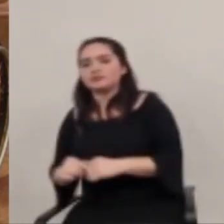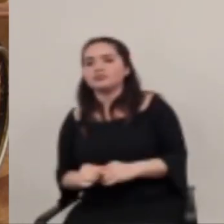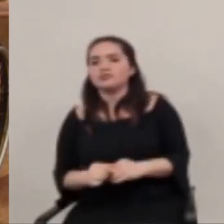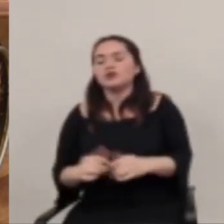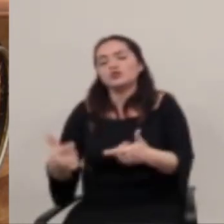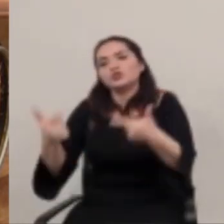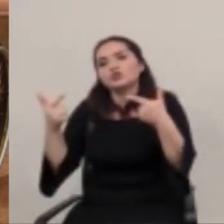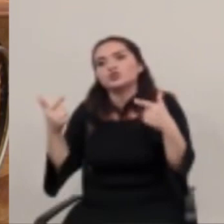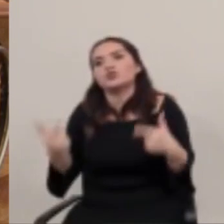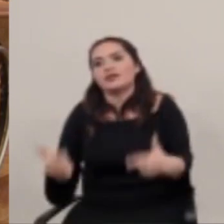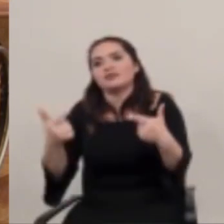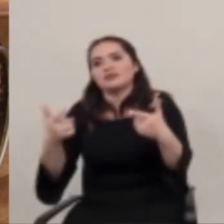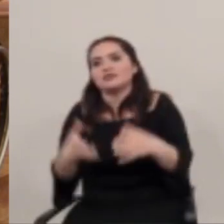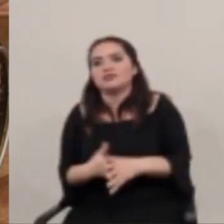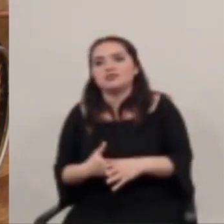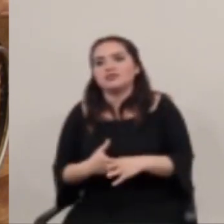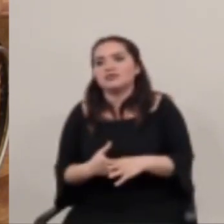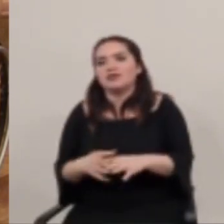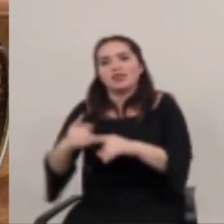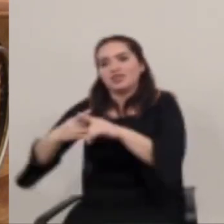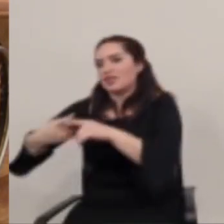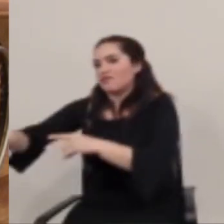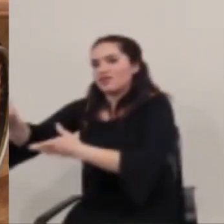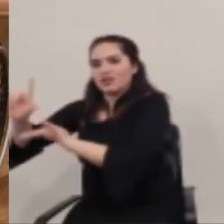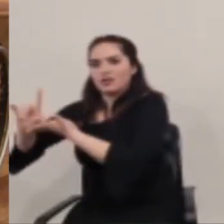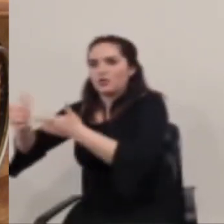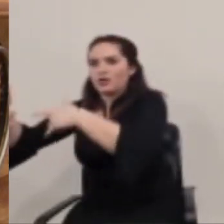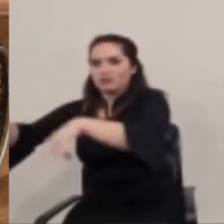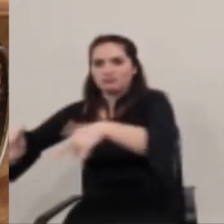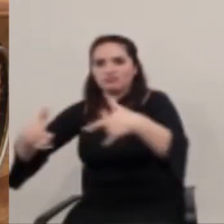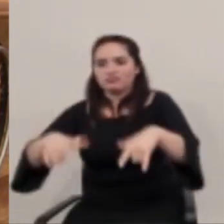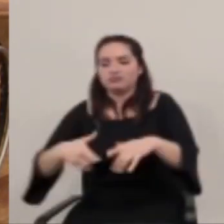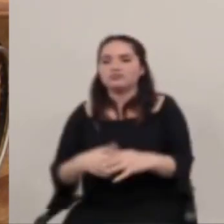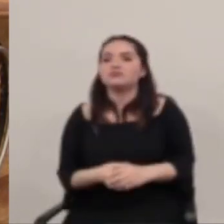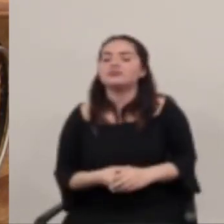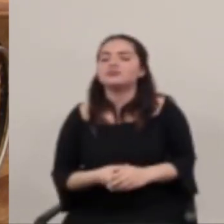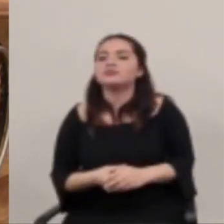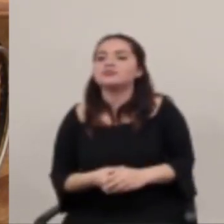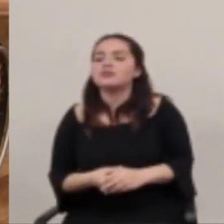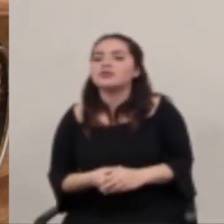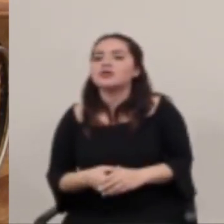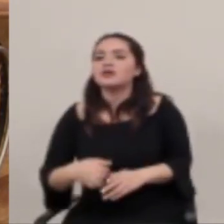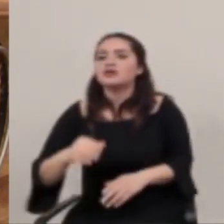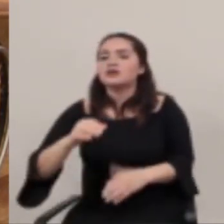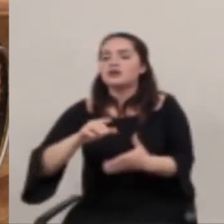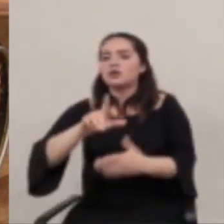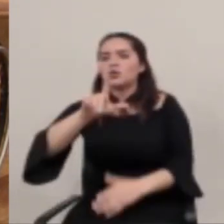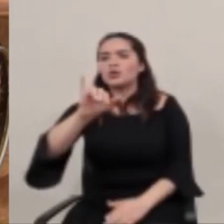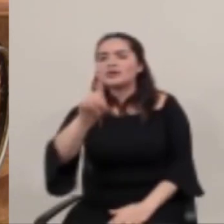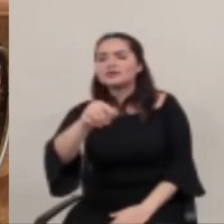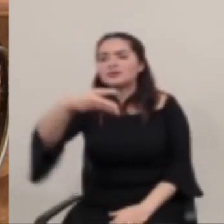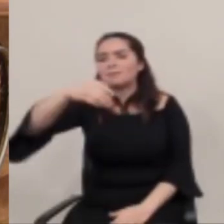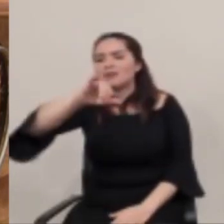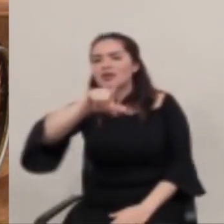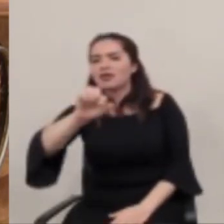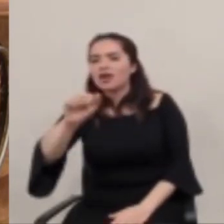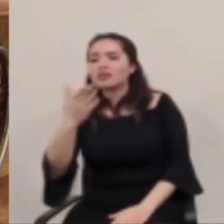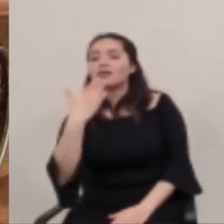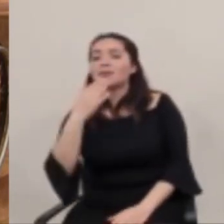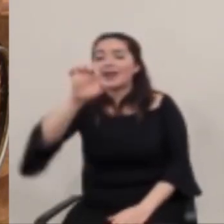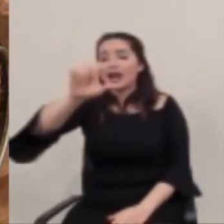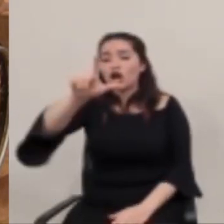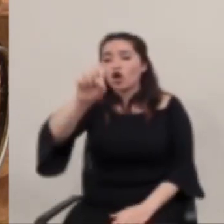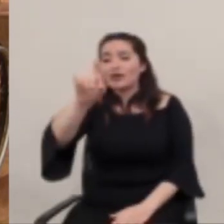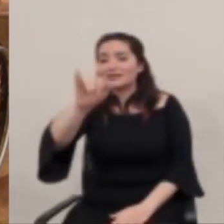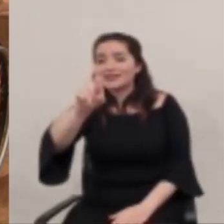punto de vista de dos campus que son muy grandes, que Gómez Milla y el campus de Eloísa Díaz, en un